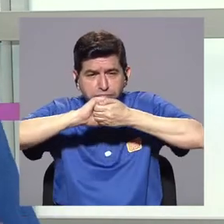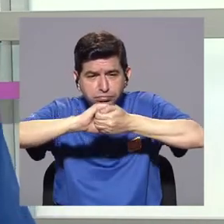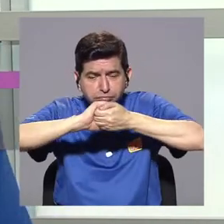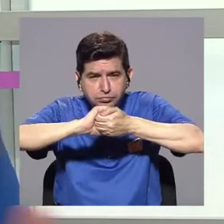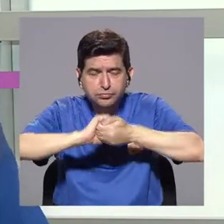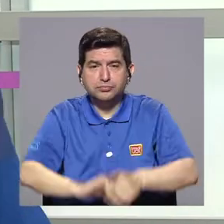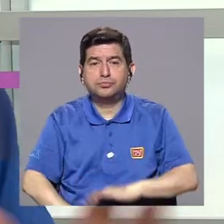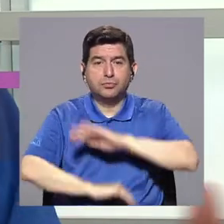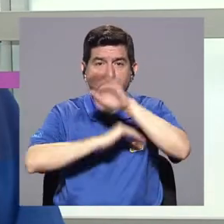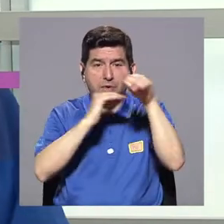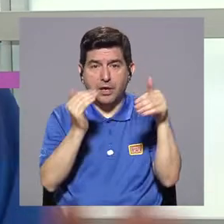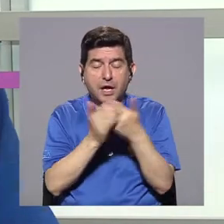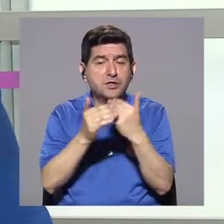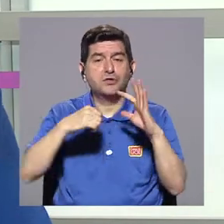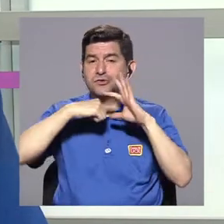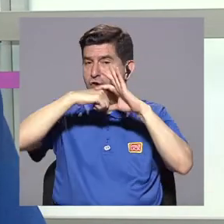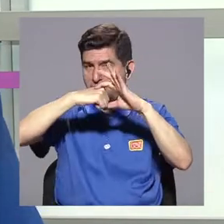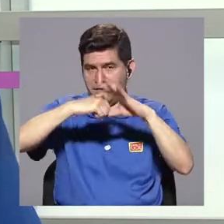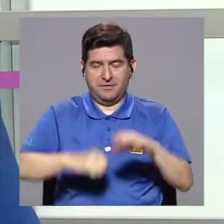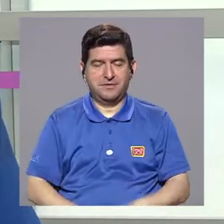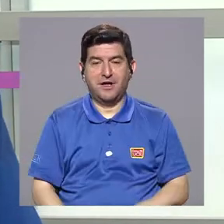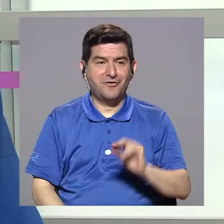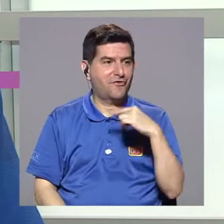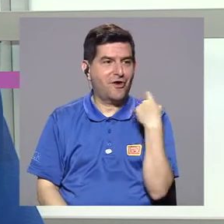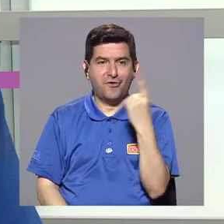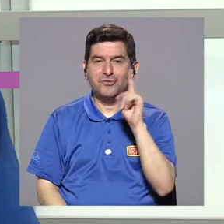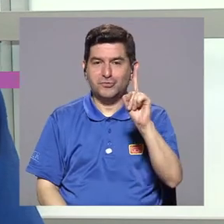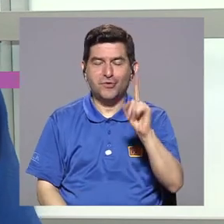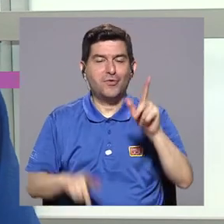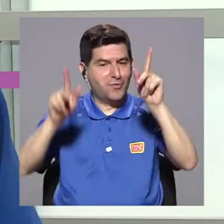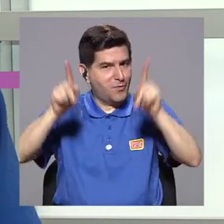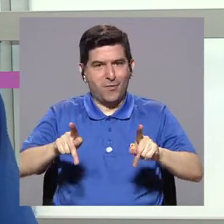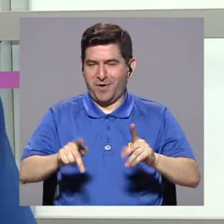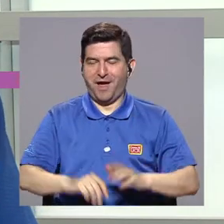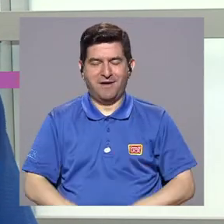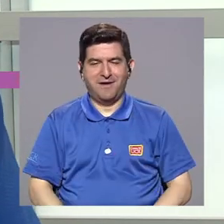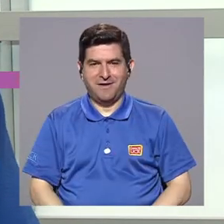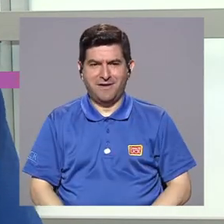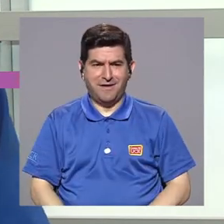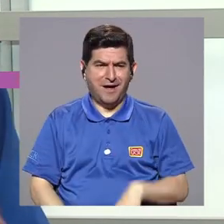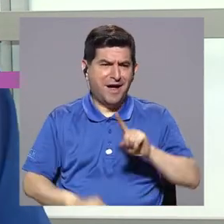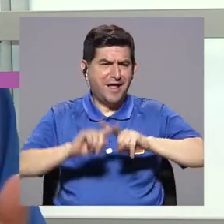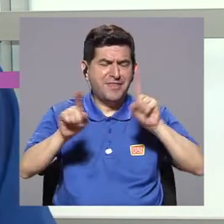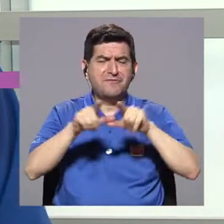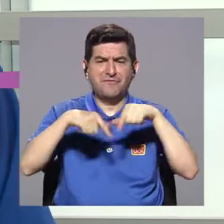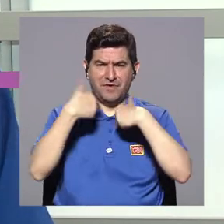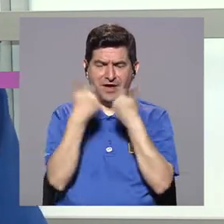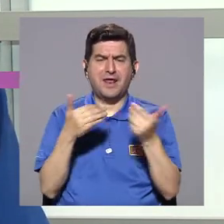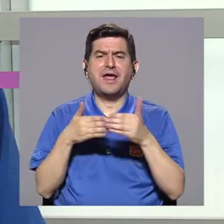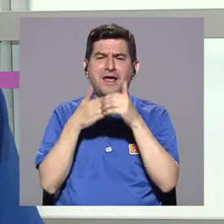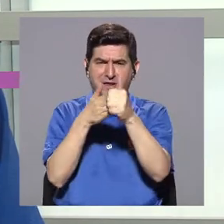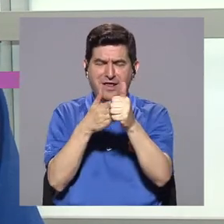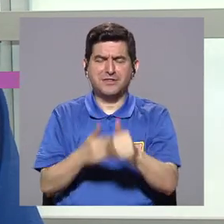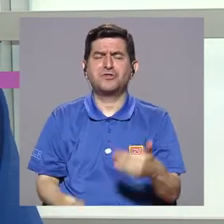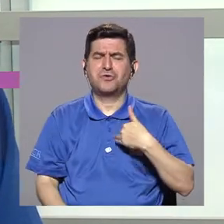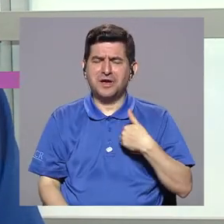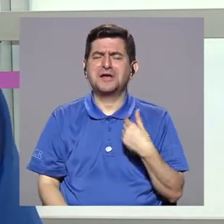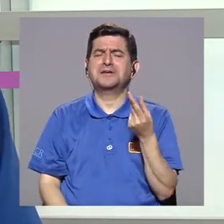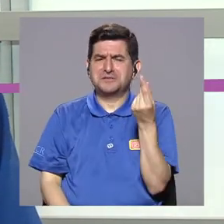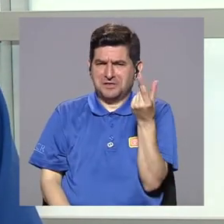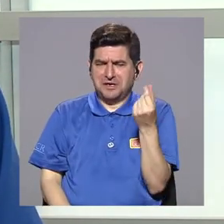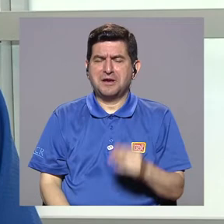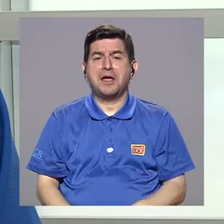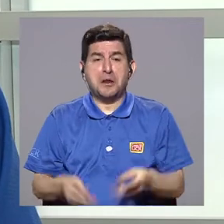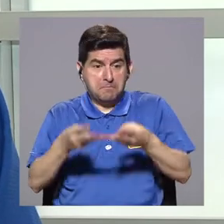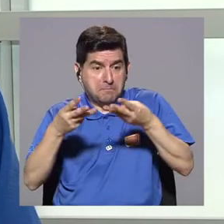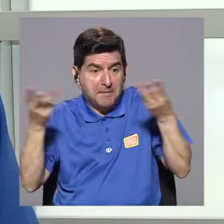colaborativos, a lo largo y ancho del planeta. No es solamente una sola persona, pero en esto hay muchos grupos líderes, ¿verdad? Con mucho